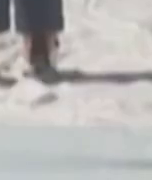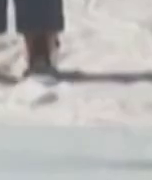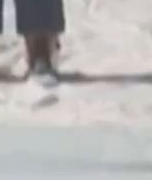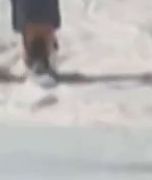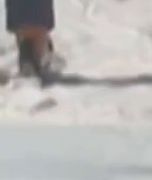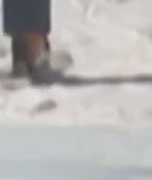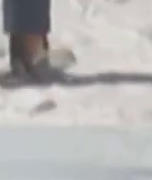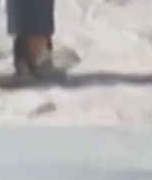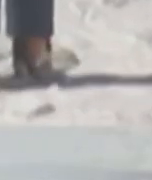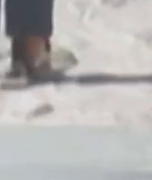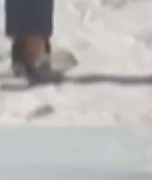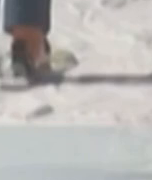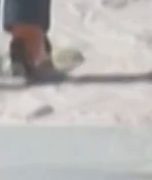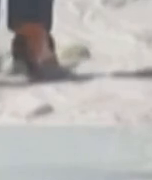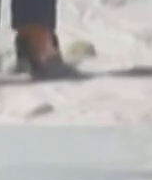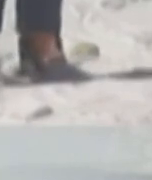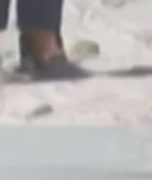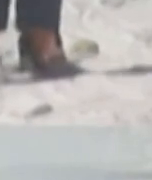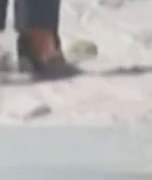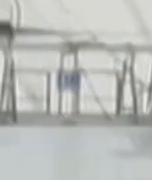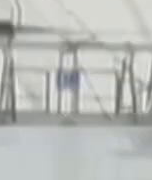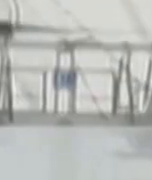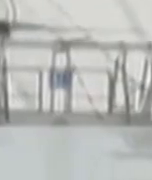a cientos de visitantes extranjeros.